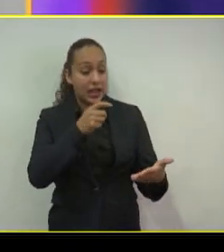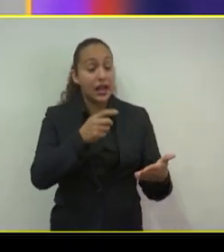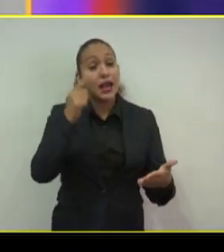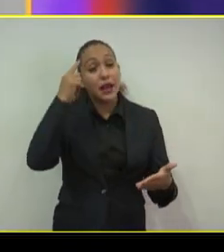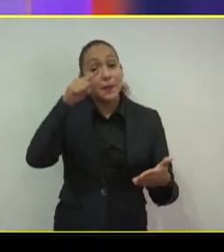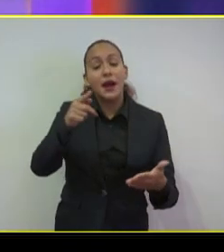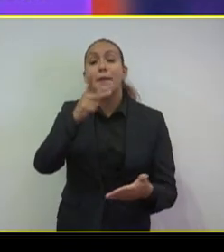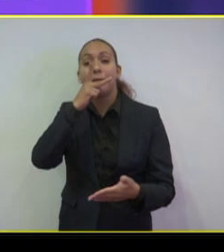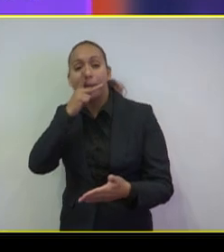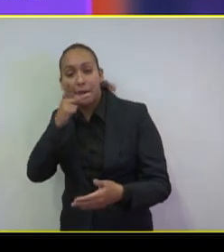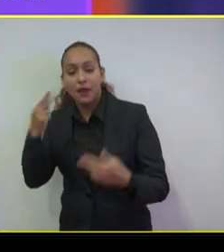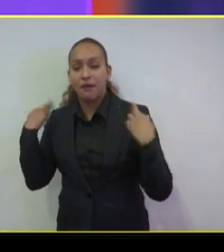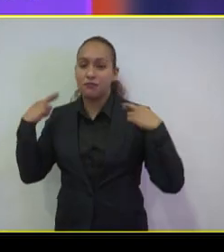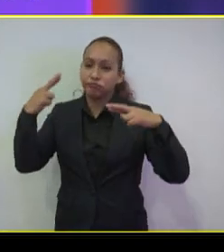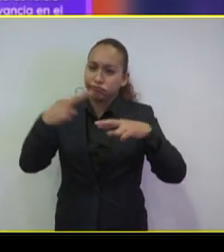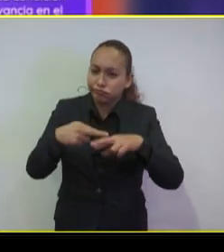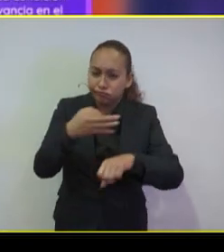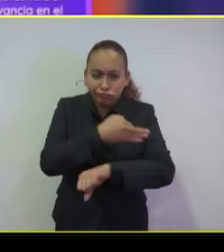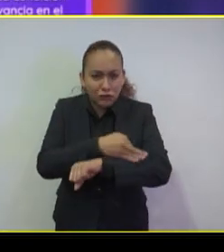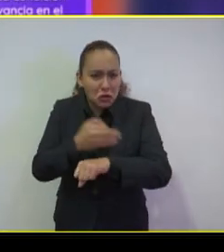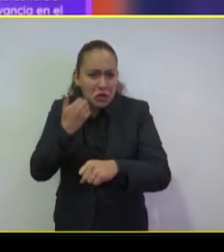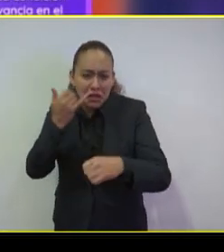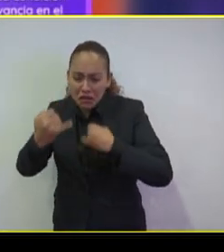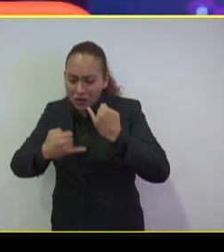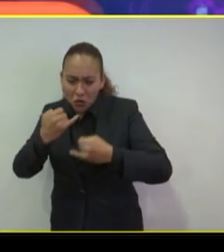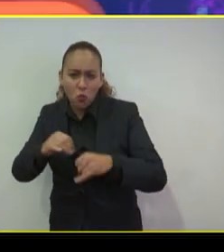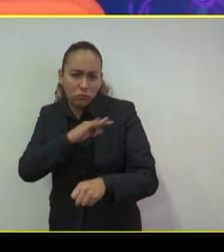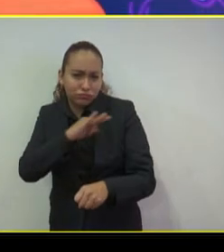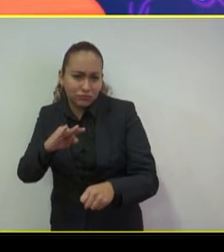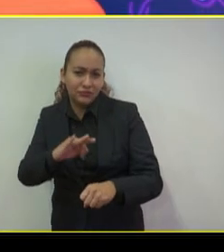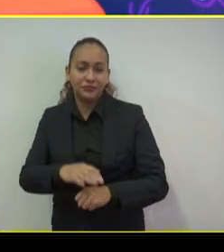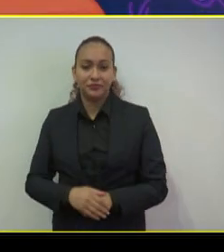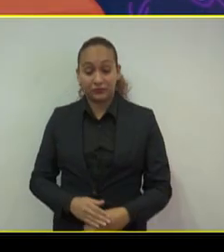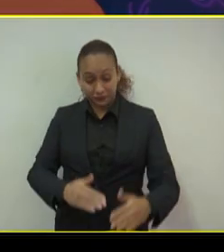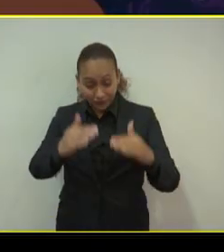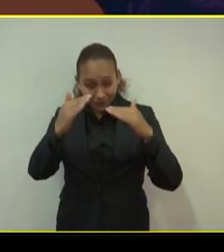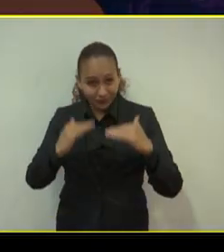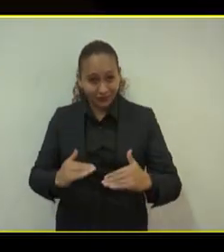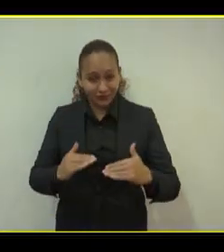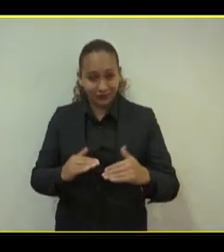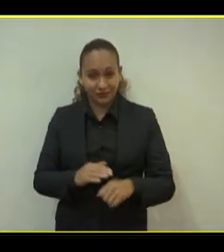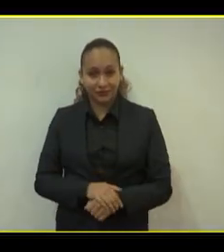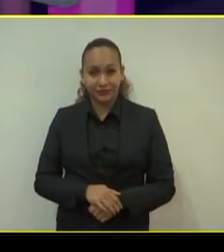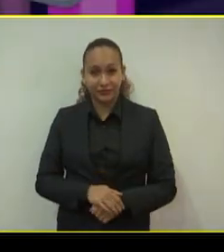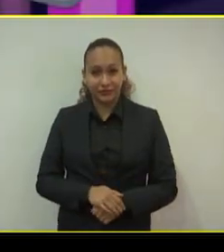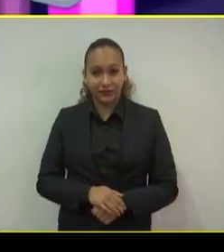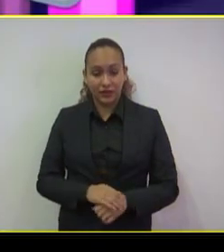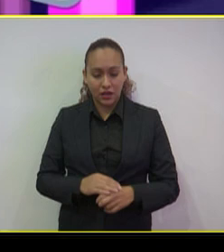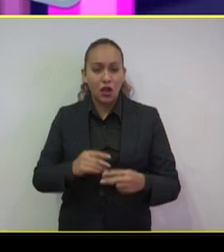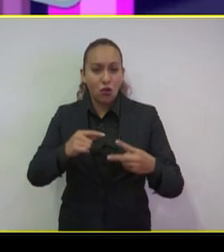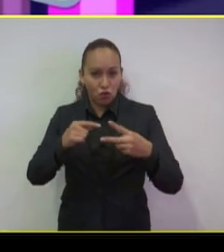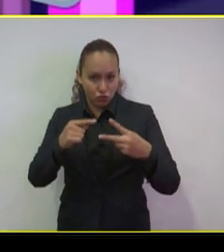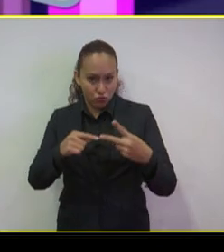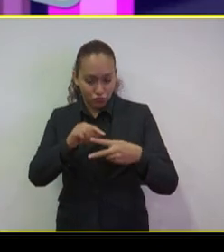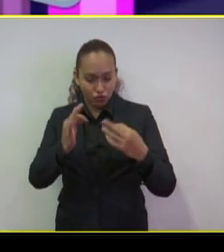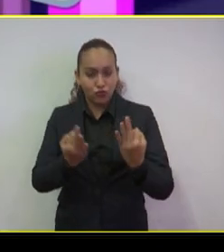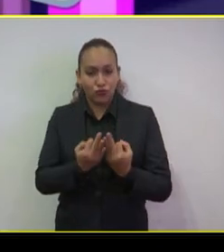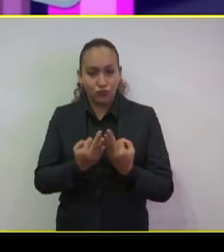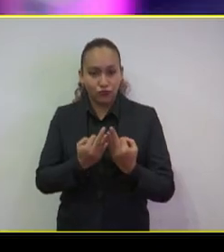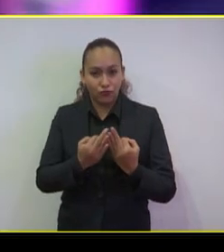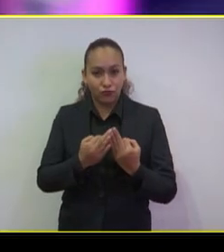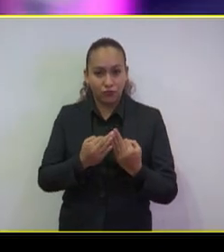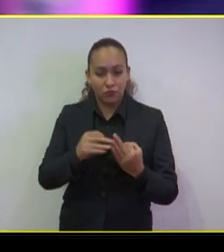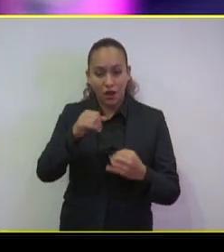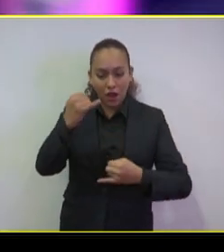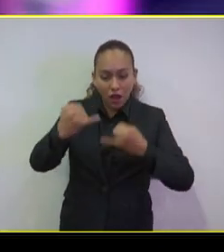dirigido a padres, docentes o cualquier persona que quiera conocer un poco más del proyecto. Después, tenemos las 2 secciones principales de la app. El videojuego, que se apoya